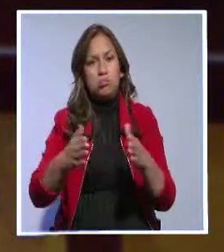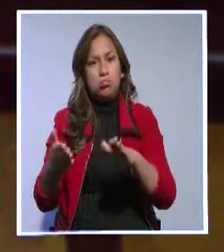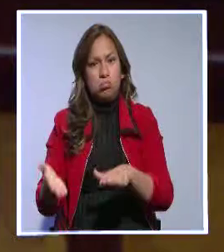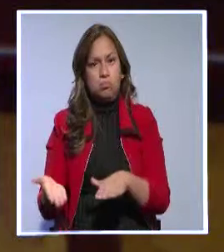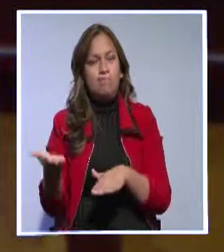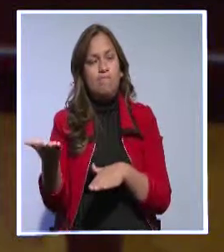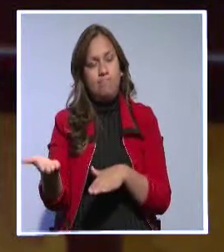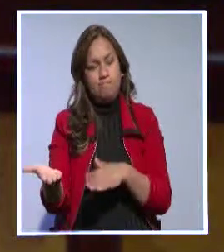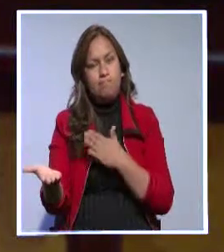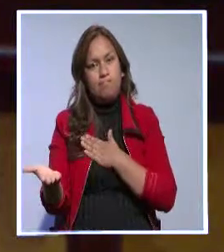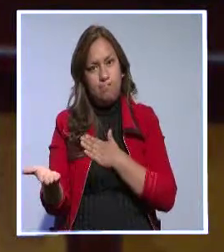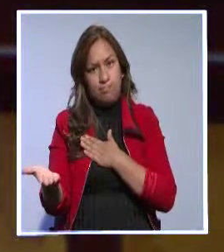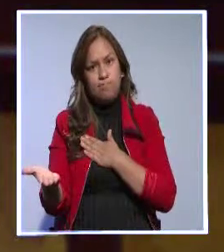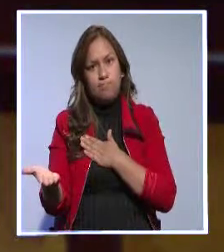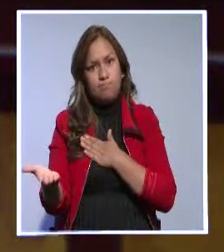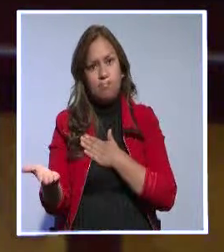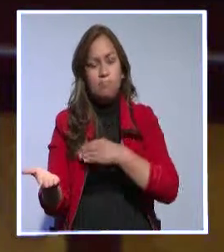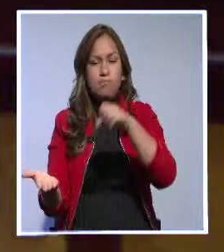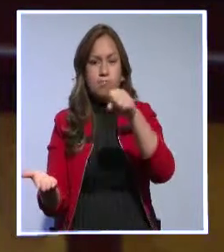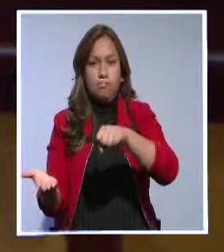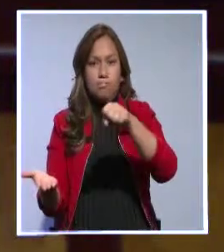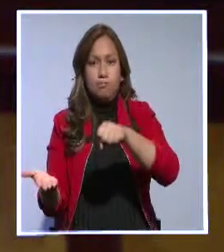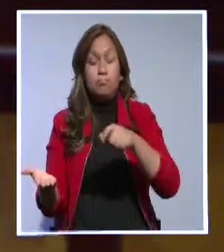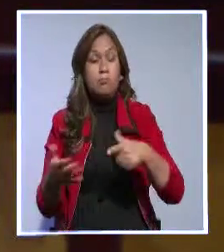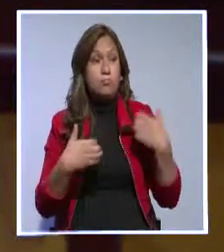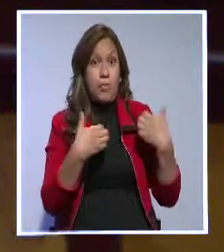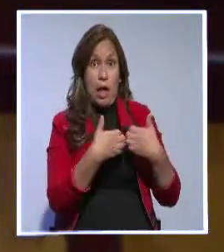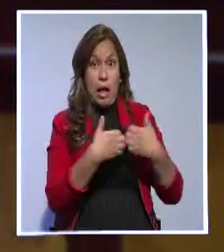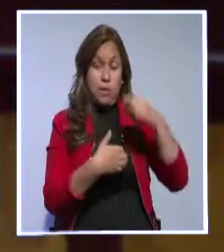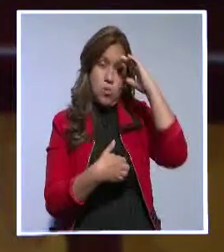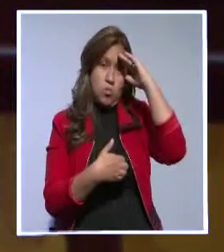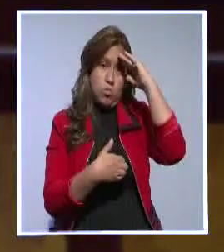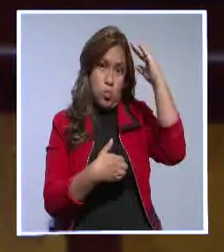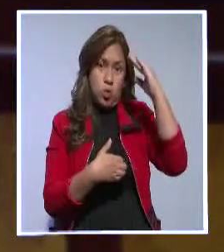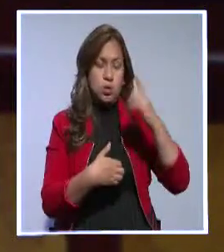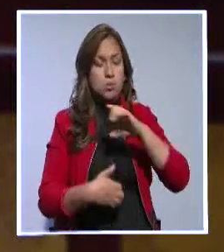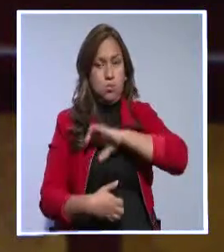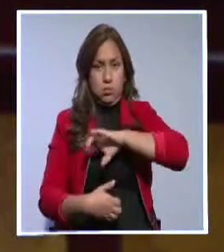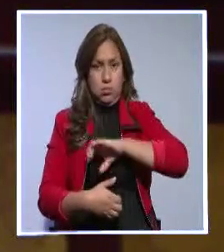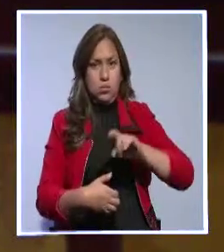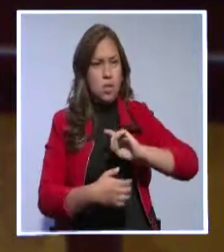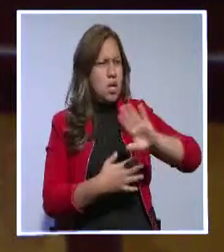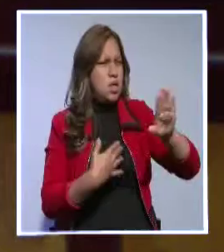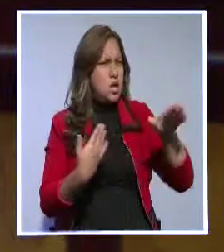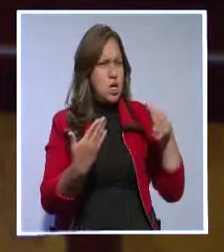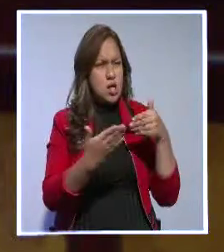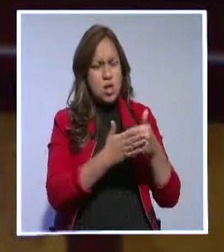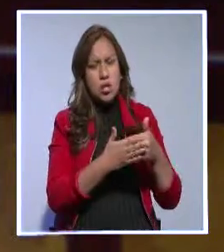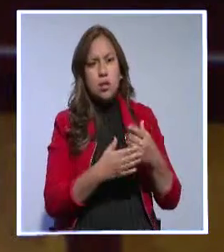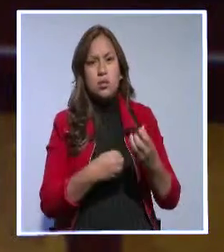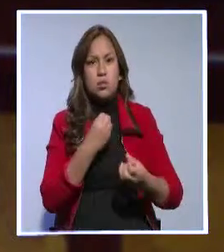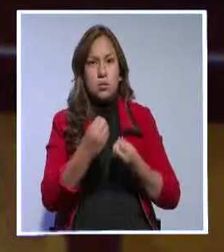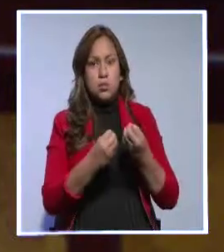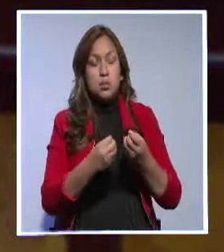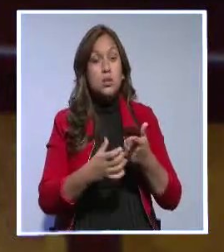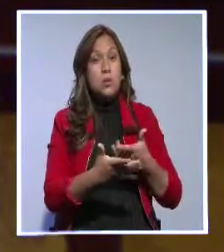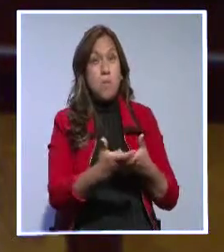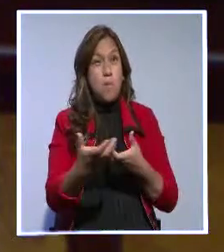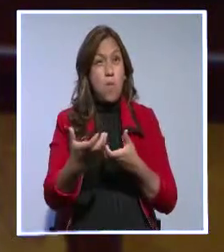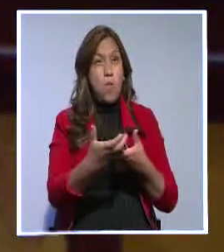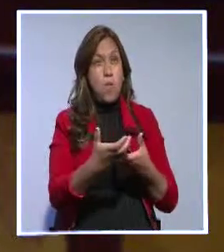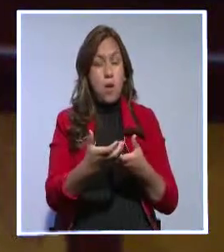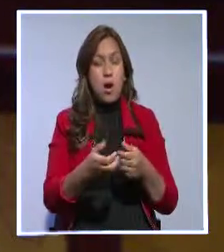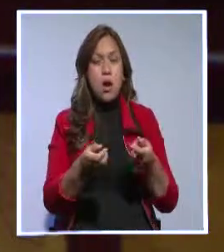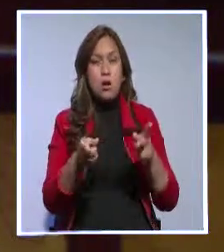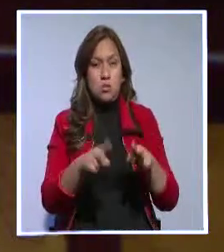especiales en un trabajo conjunto con el grupo de rescate la policía metropolitana cuerpo de bomberos de rumiñahui del coe